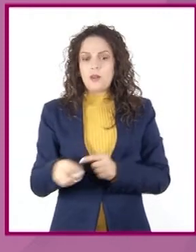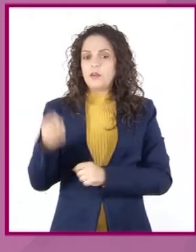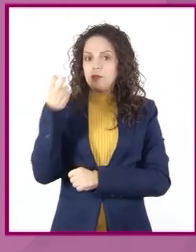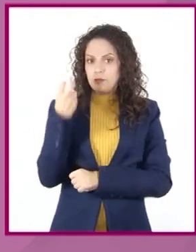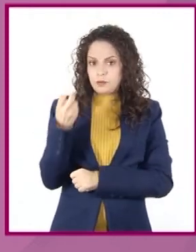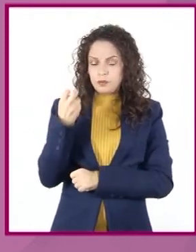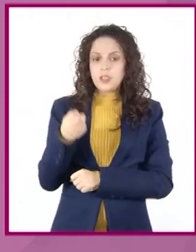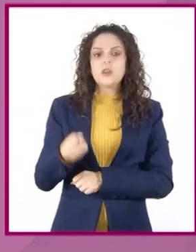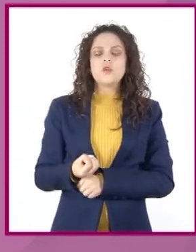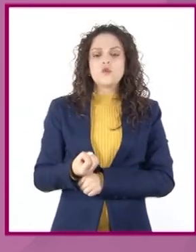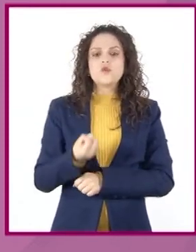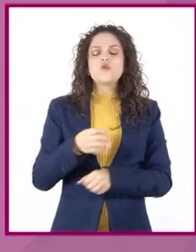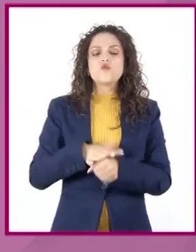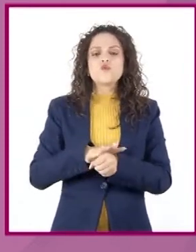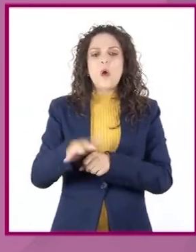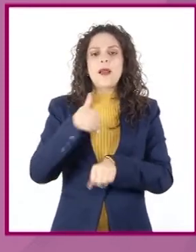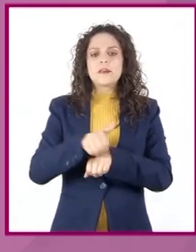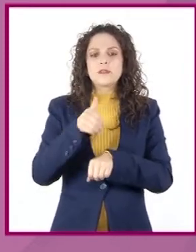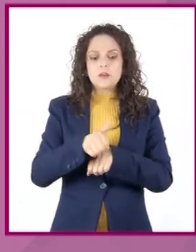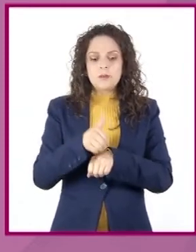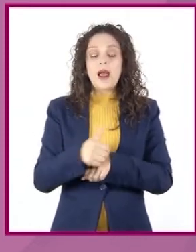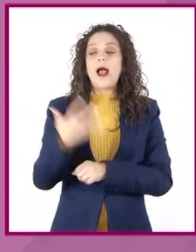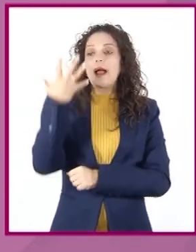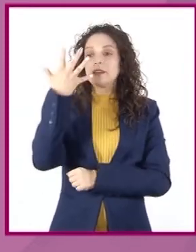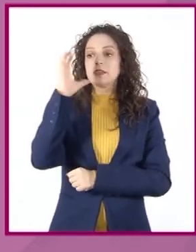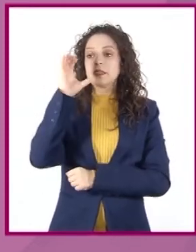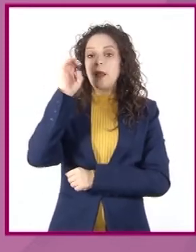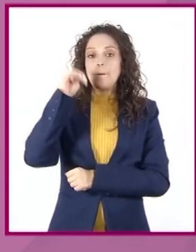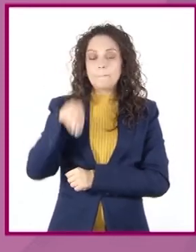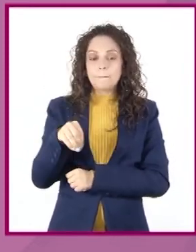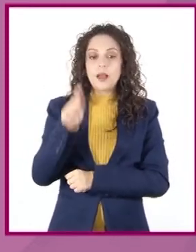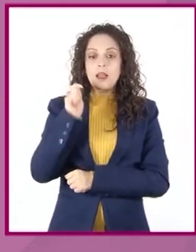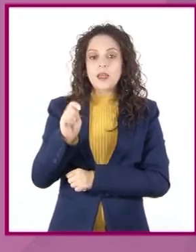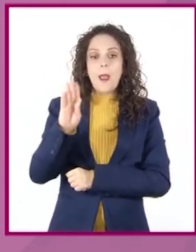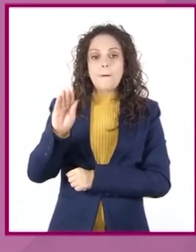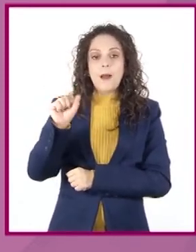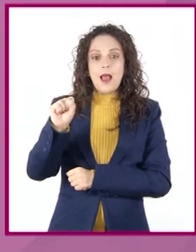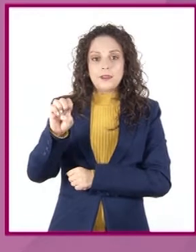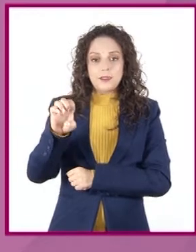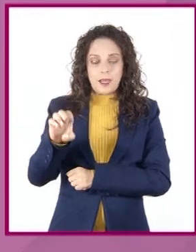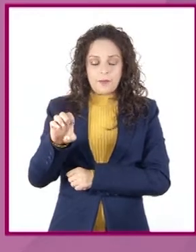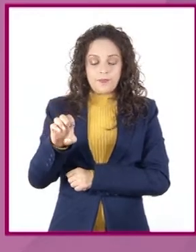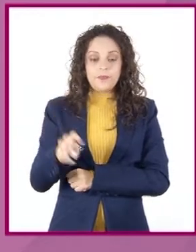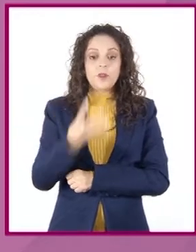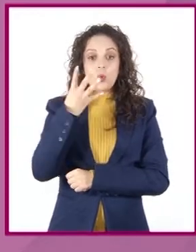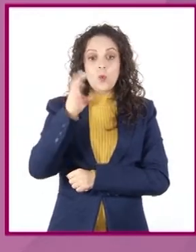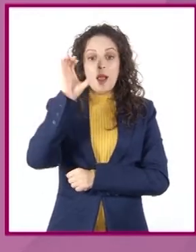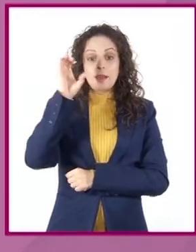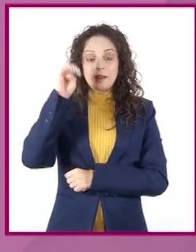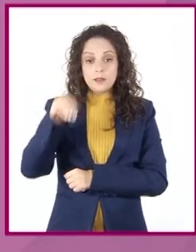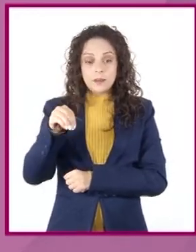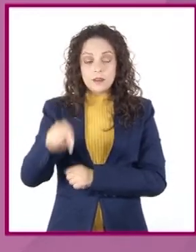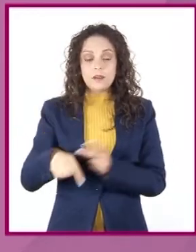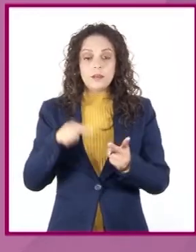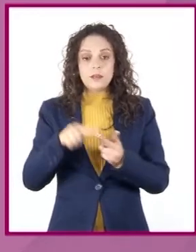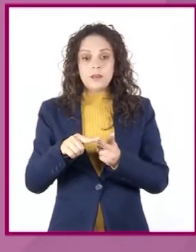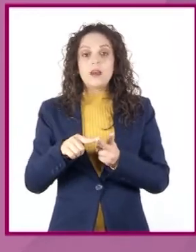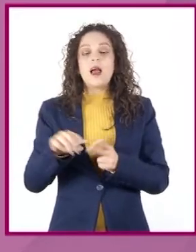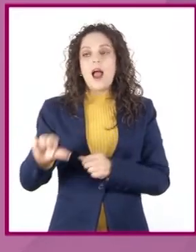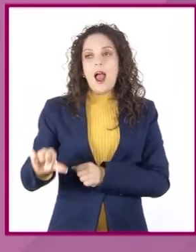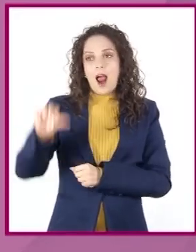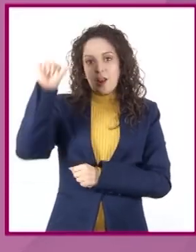son 5 centímetros en el lado que corresponde a su base y 4 centímetros en el lado que coincide con su